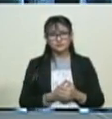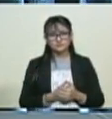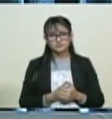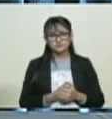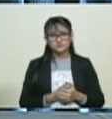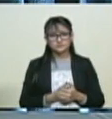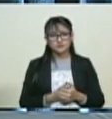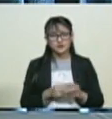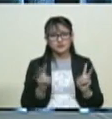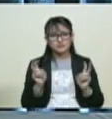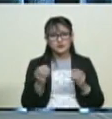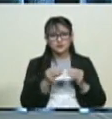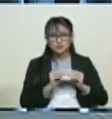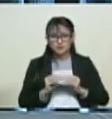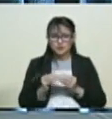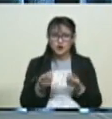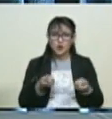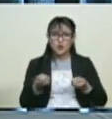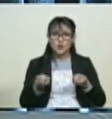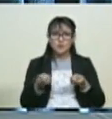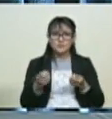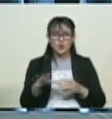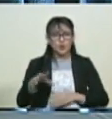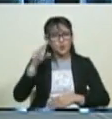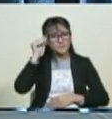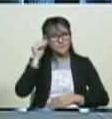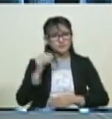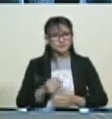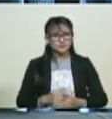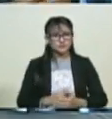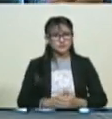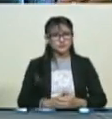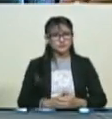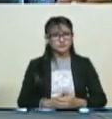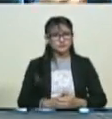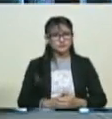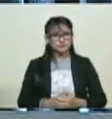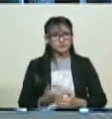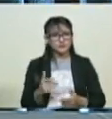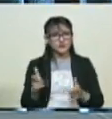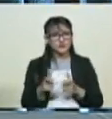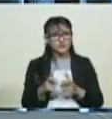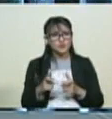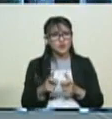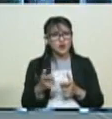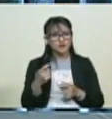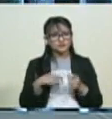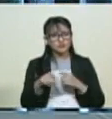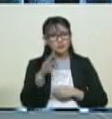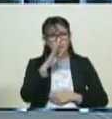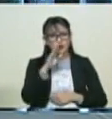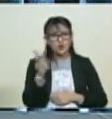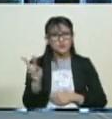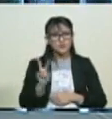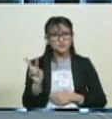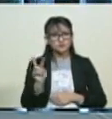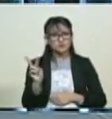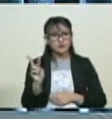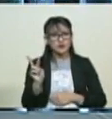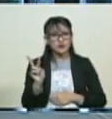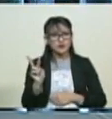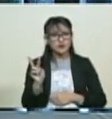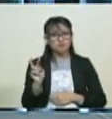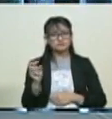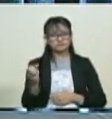los temas de la recuperación económica y la comprensión tengo una reunión ahora con la asociación bancaria de venezuela me